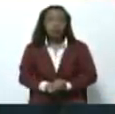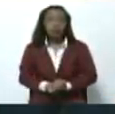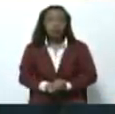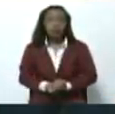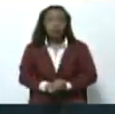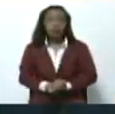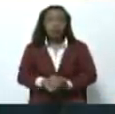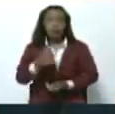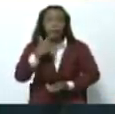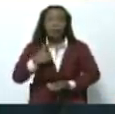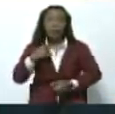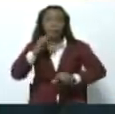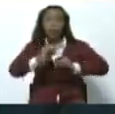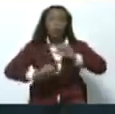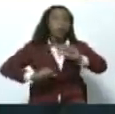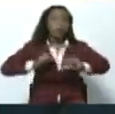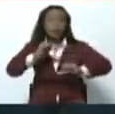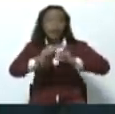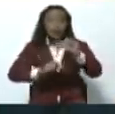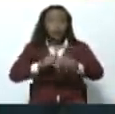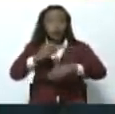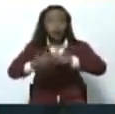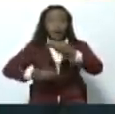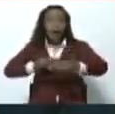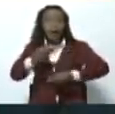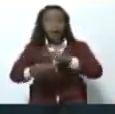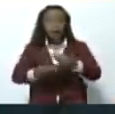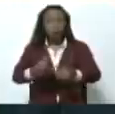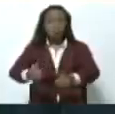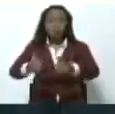el proceso transcurrió bien,